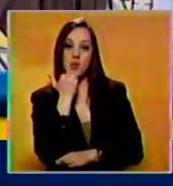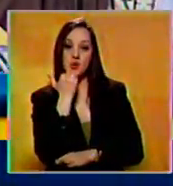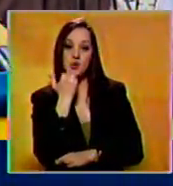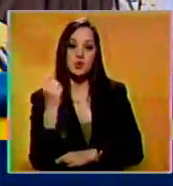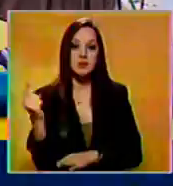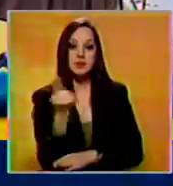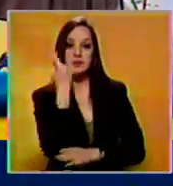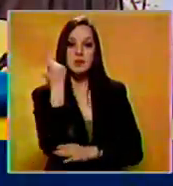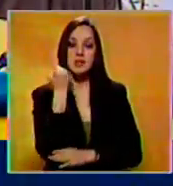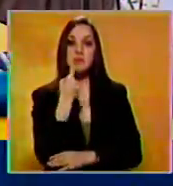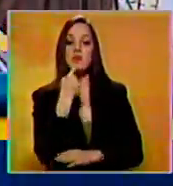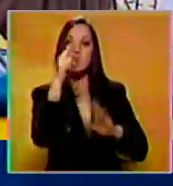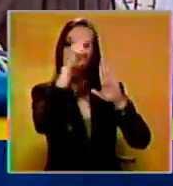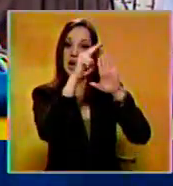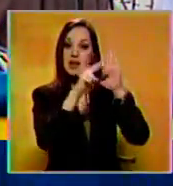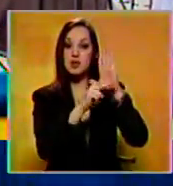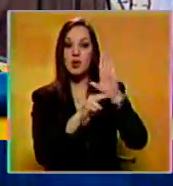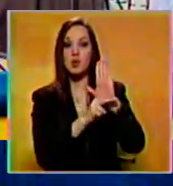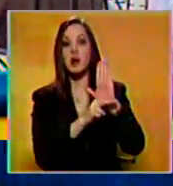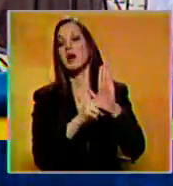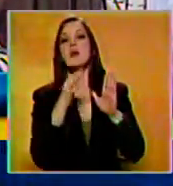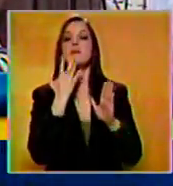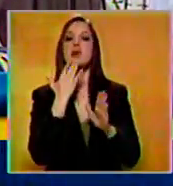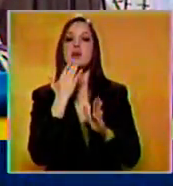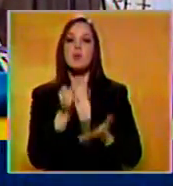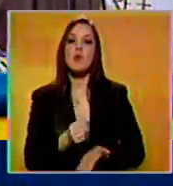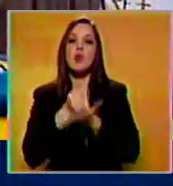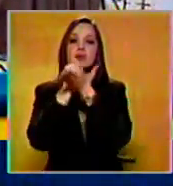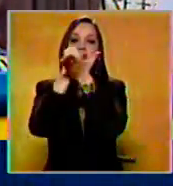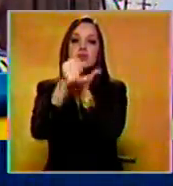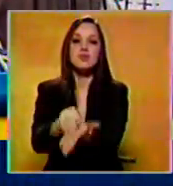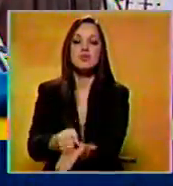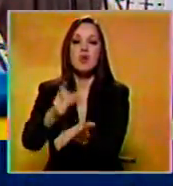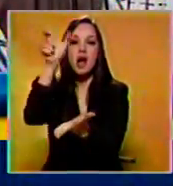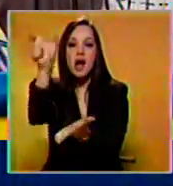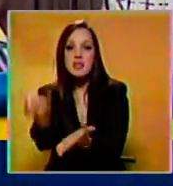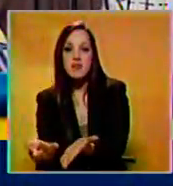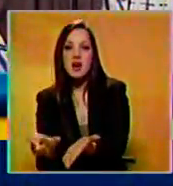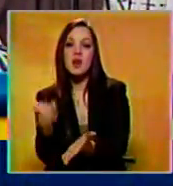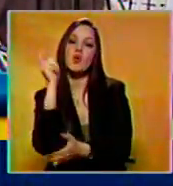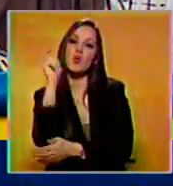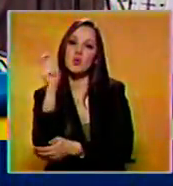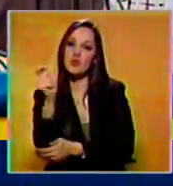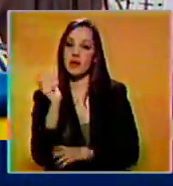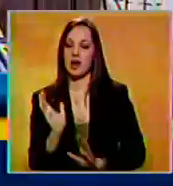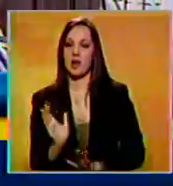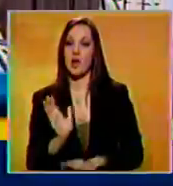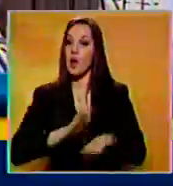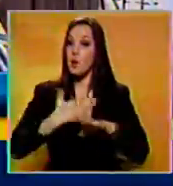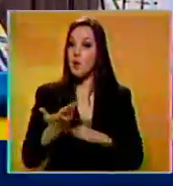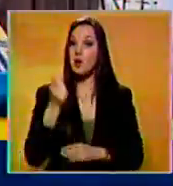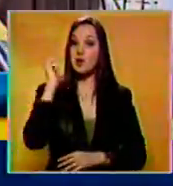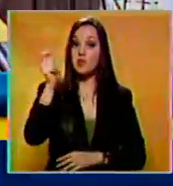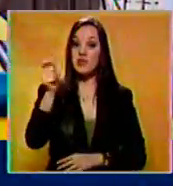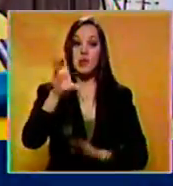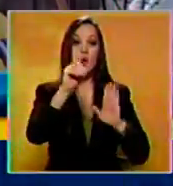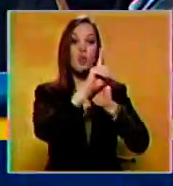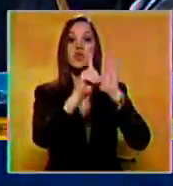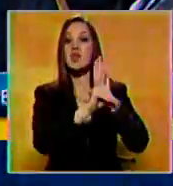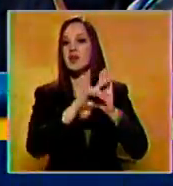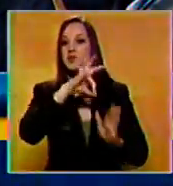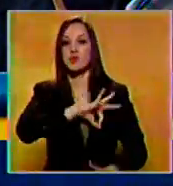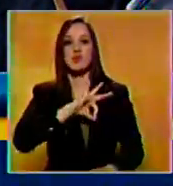hay que aplicar la norma más favorable cuando beneficia al trabajador y en consecuencia al jubilado, porque la jubilación como tal es un derecho